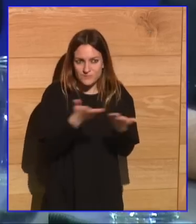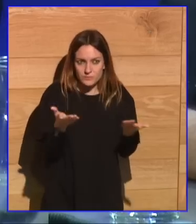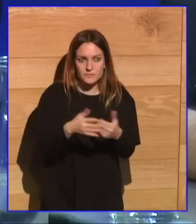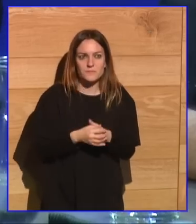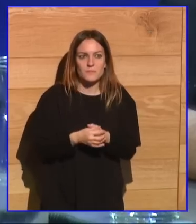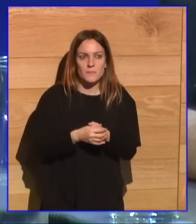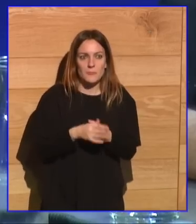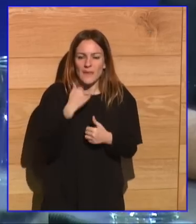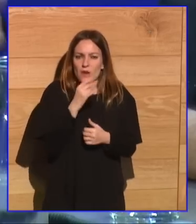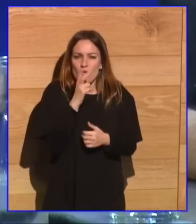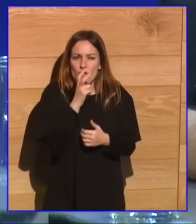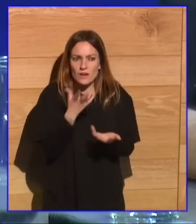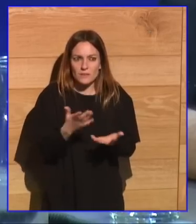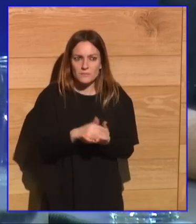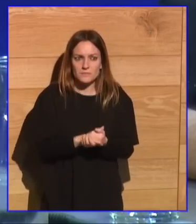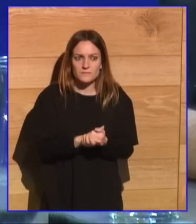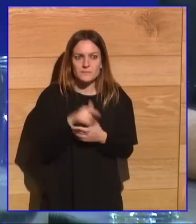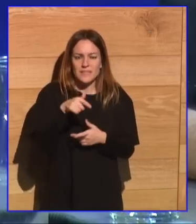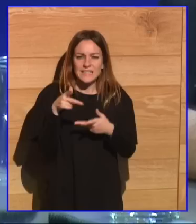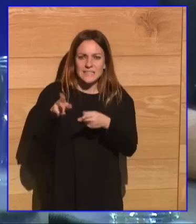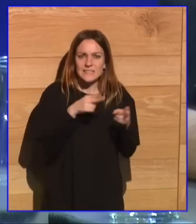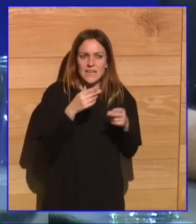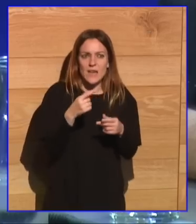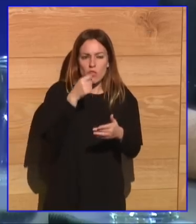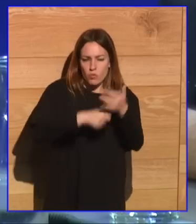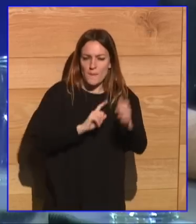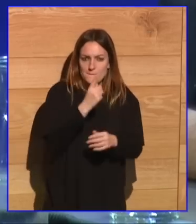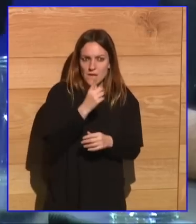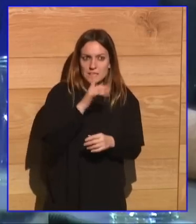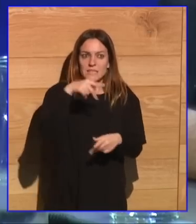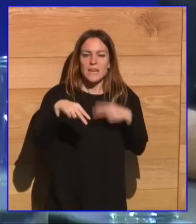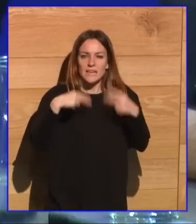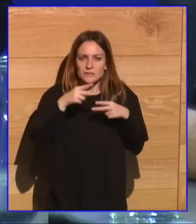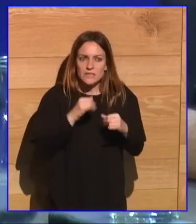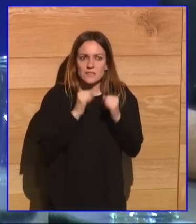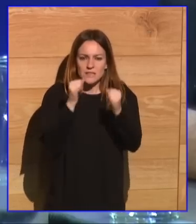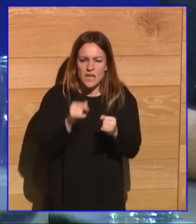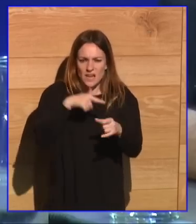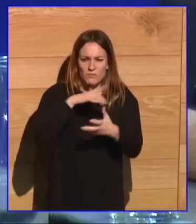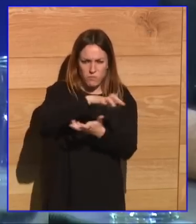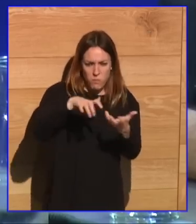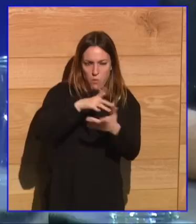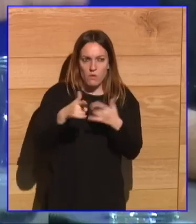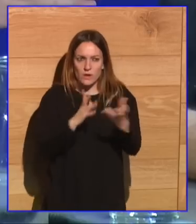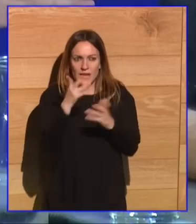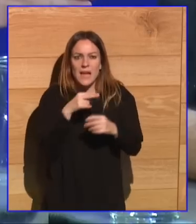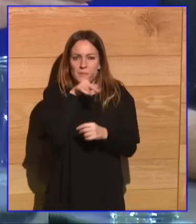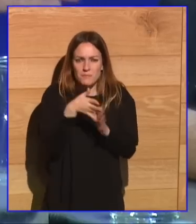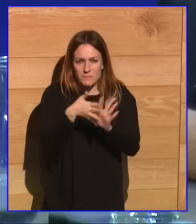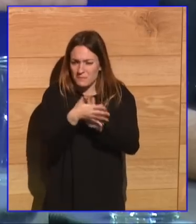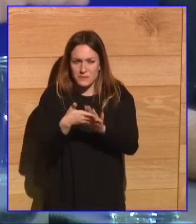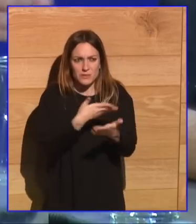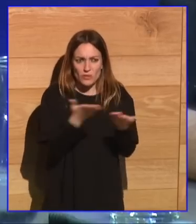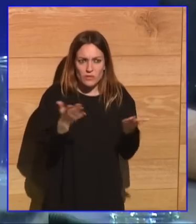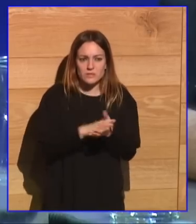película, que es la escena más dura, perdón, cuando llegan al restaurante y hay un grigay, hay un holgorio, y cuando se sientan al lado de